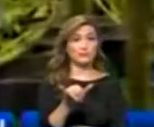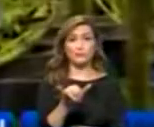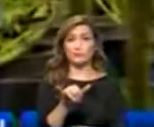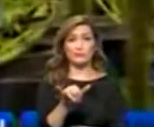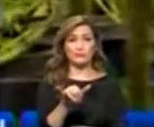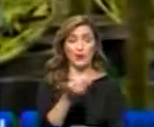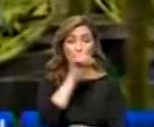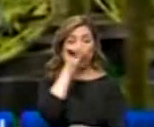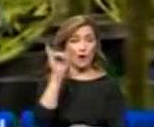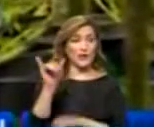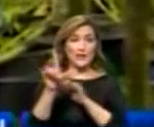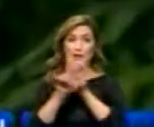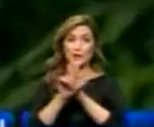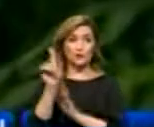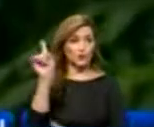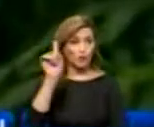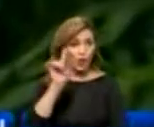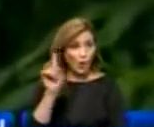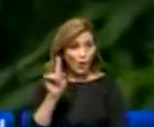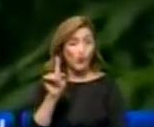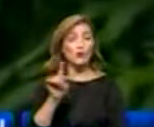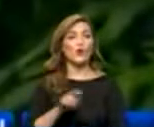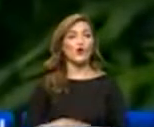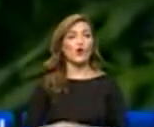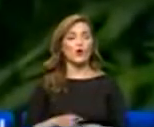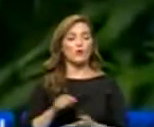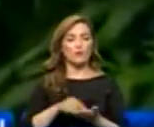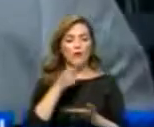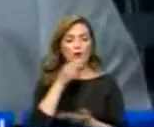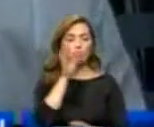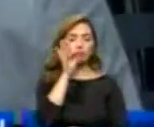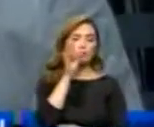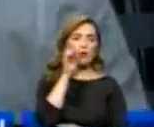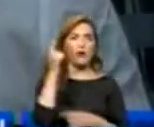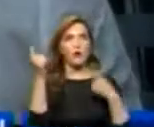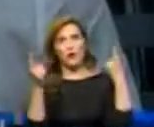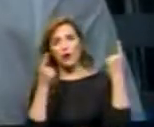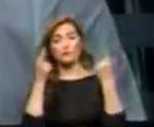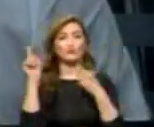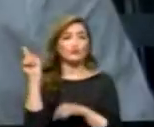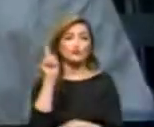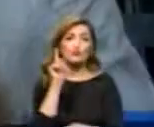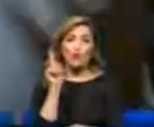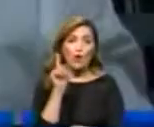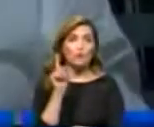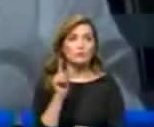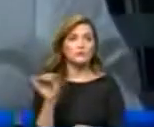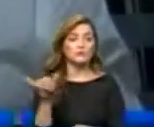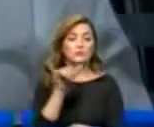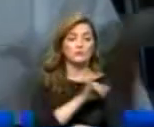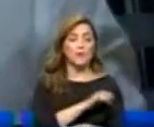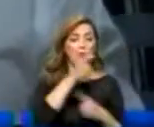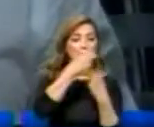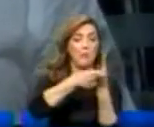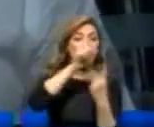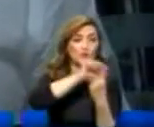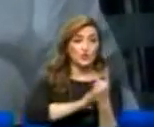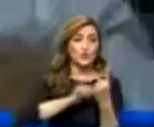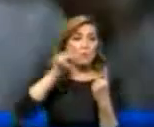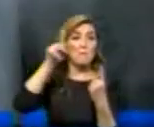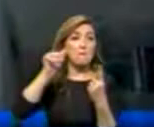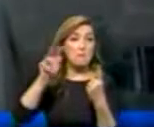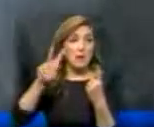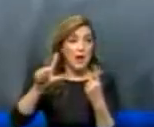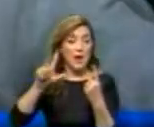de droga ilícita y tampoco de sustancia alucinógena. Cannabis a marihuana es el equivalente a plátano o palma, como alguna gente